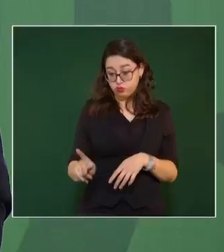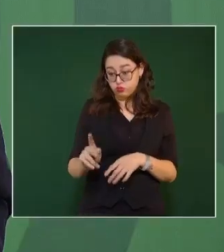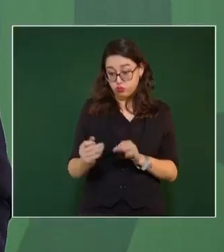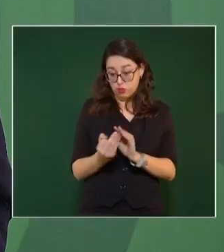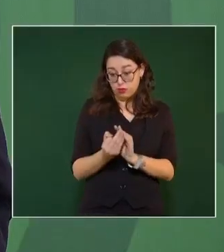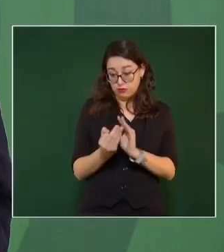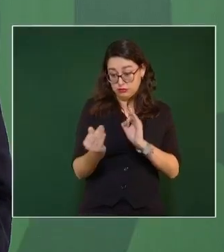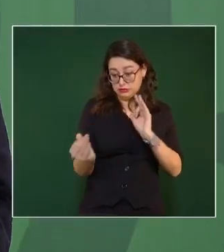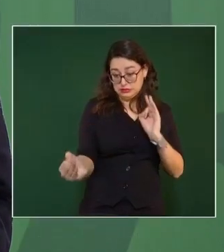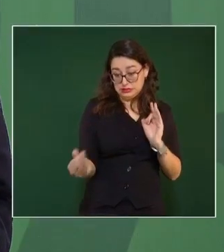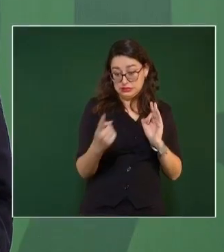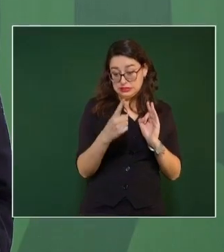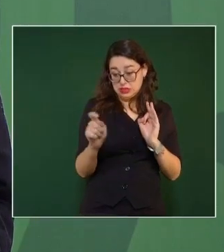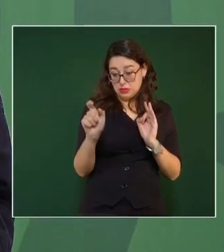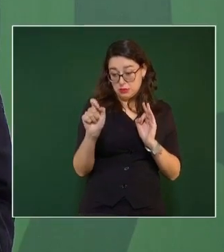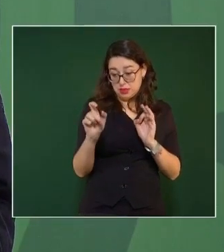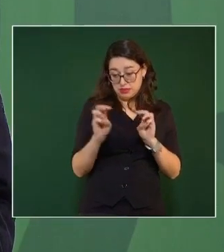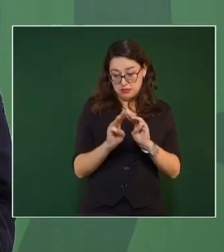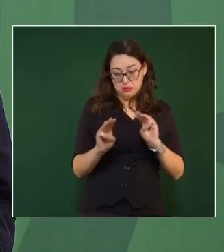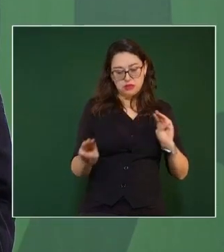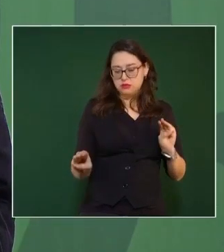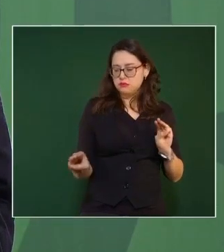sino a 80,